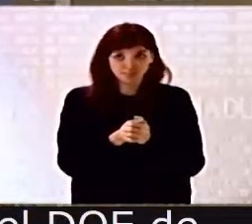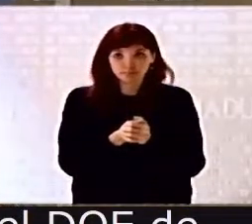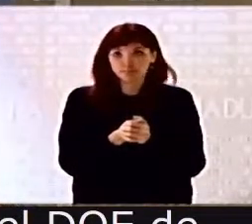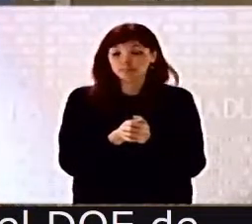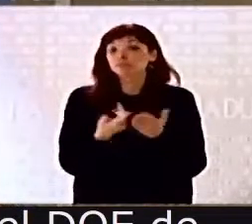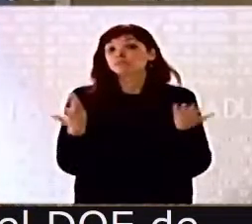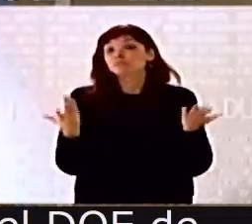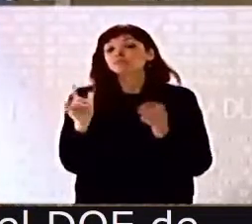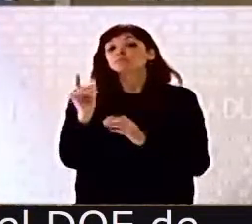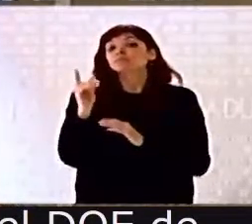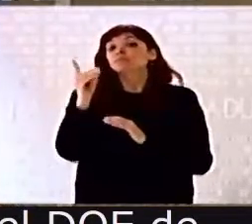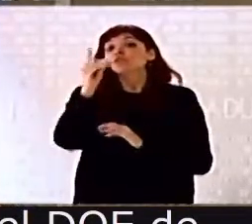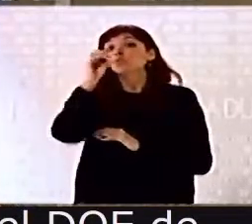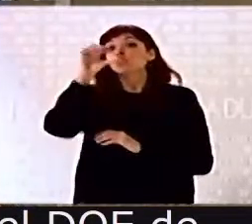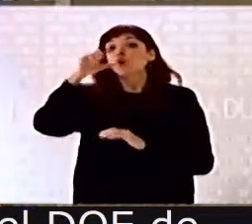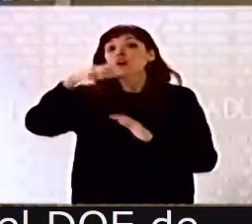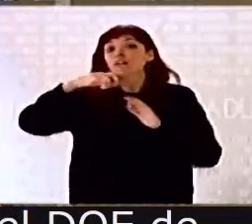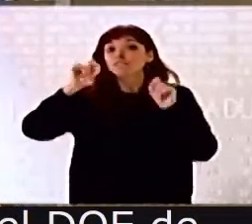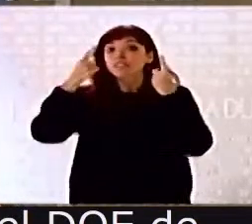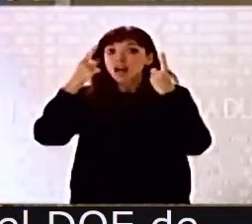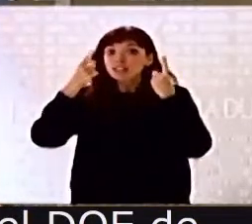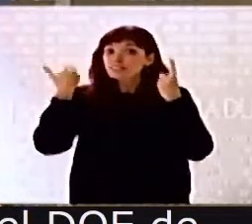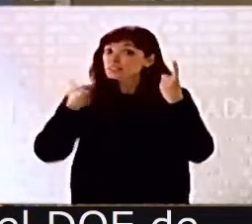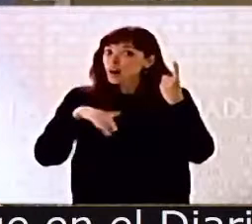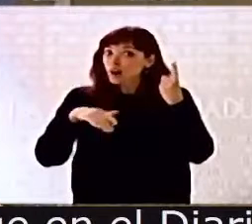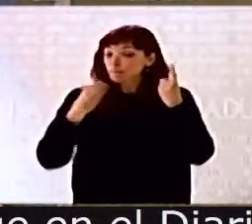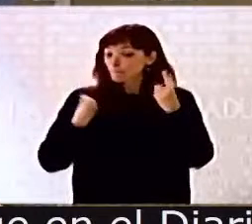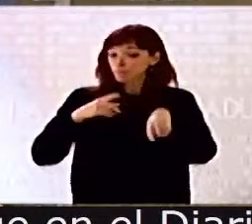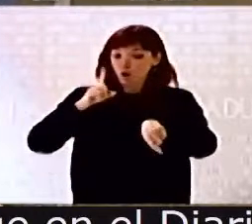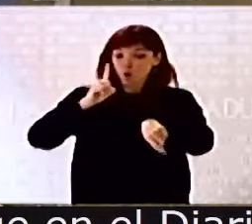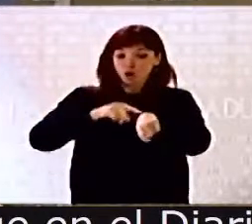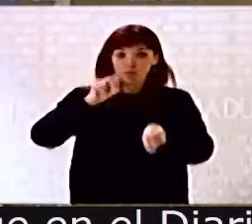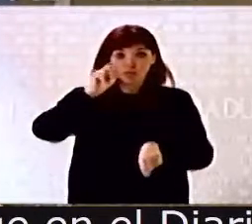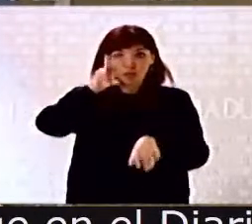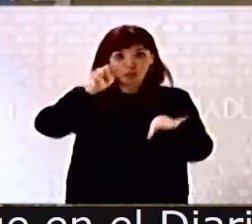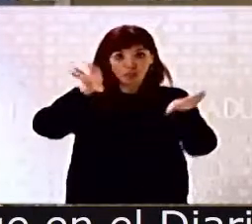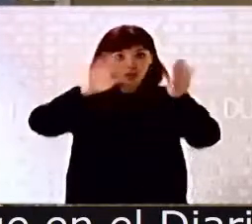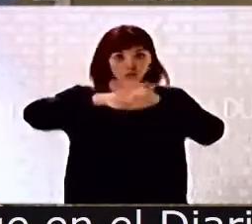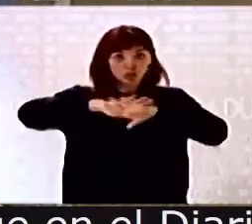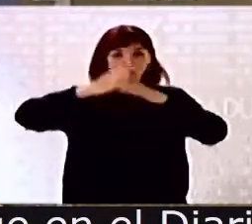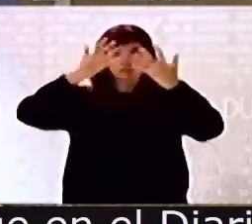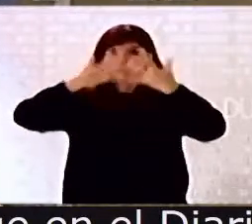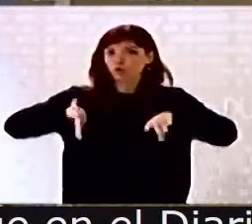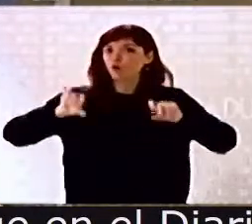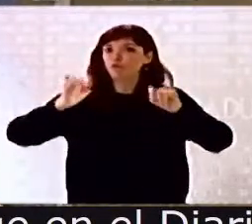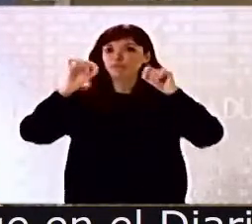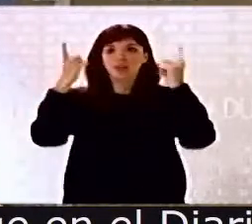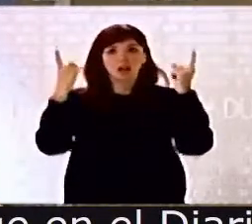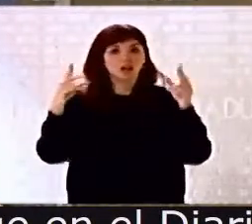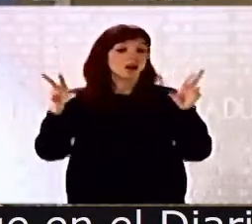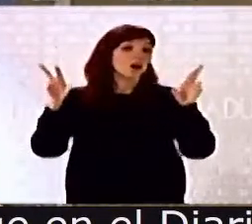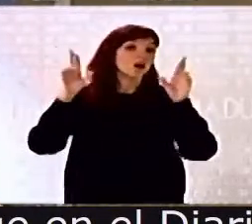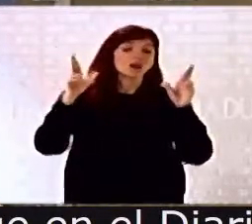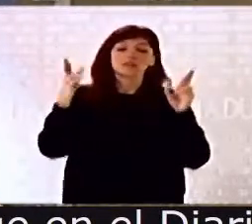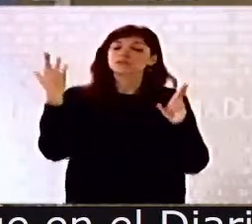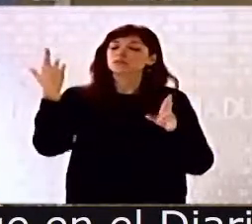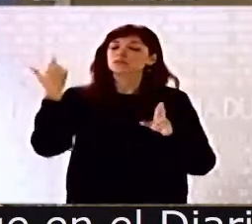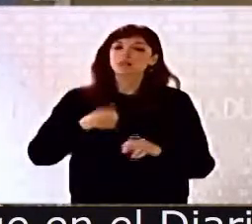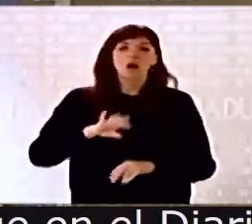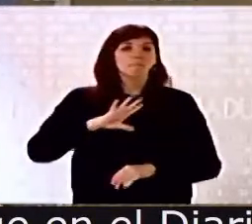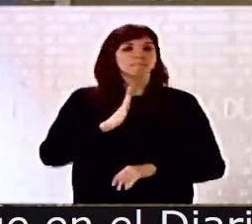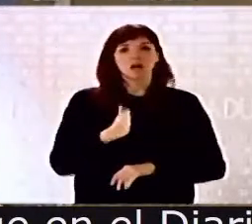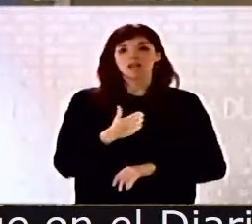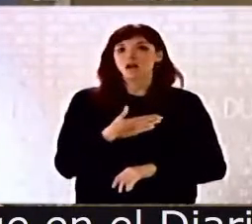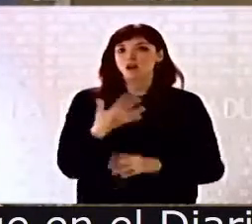publiquen en el Diario Oficial de Extremadura, a las 12 de la noche de ese día, entrarán en vigor. Yo espero que sea a lo largo del día de